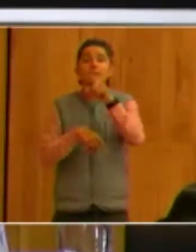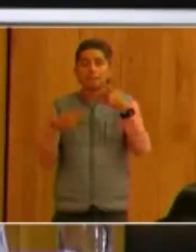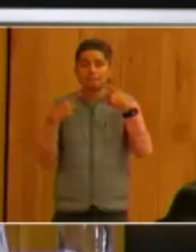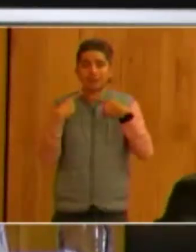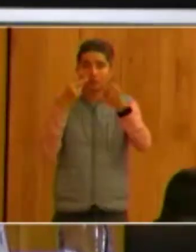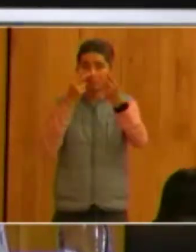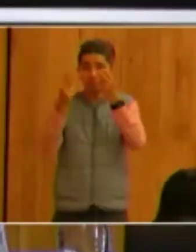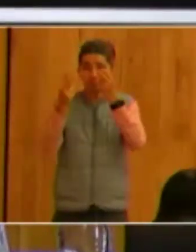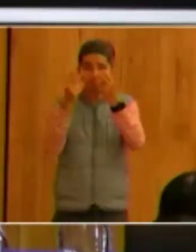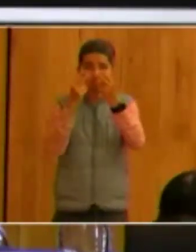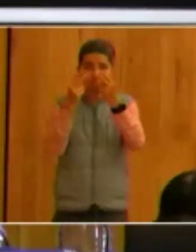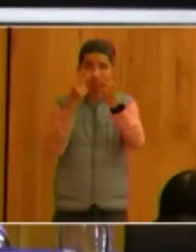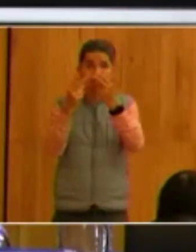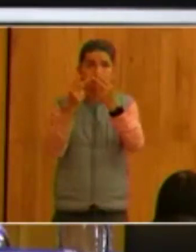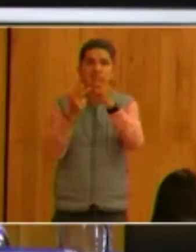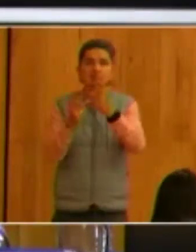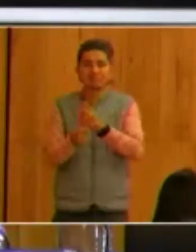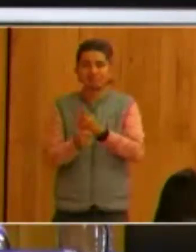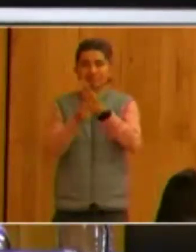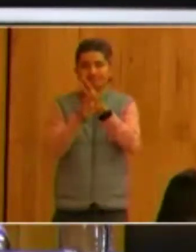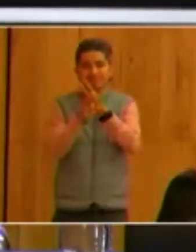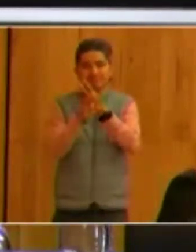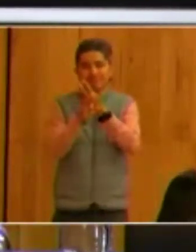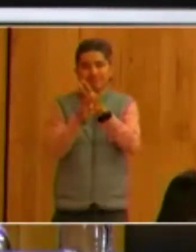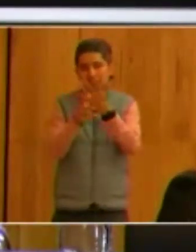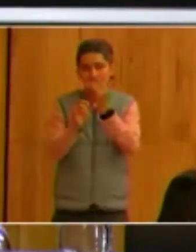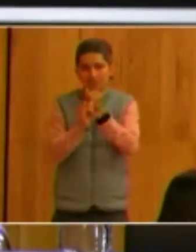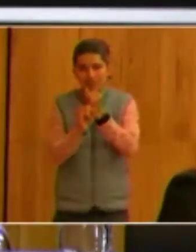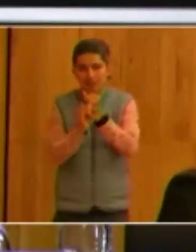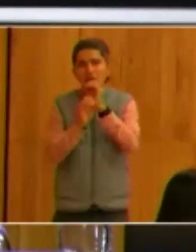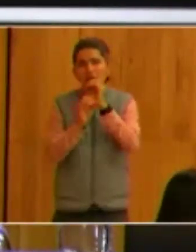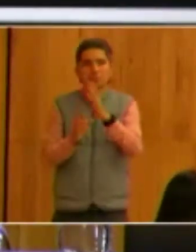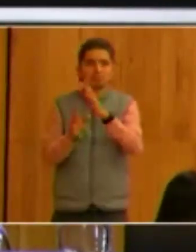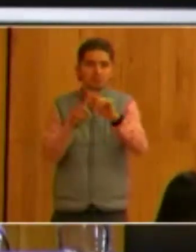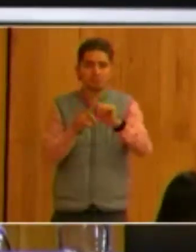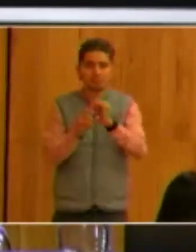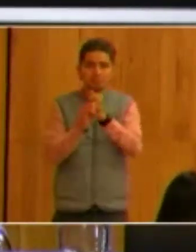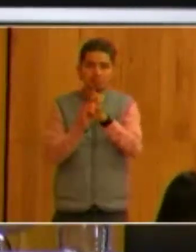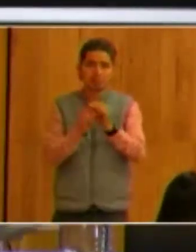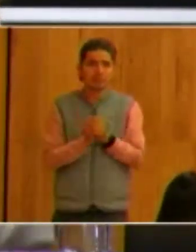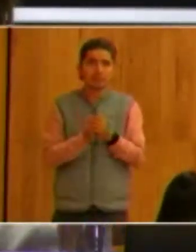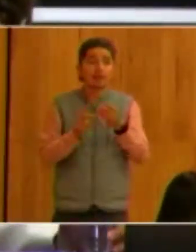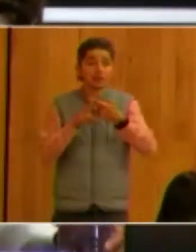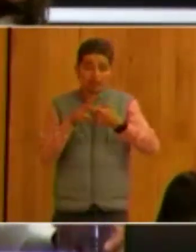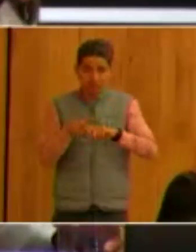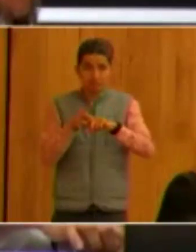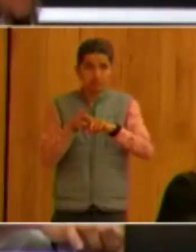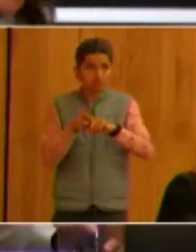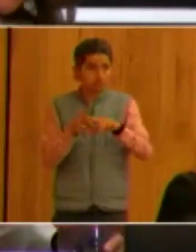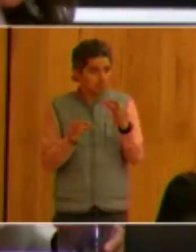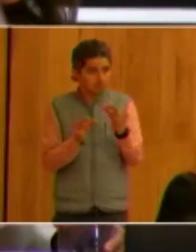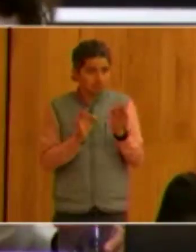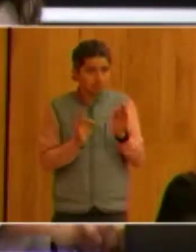presentes a través pues de las redes o de manera virtual. Comenzamos entonces.